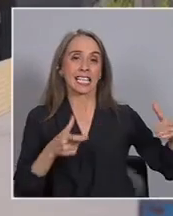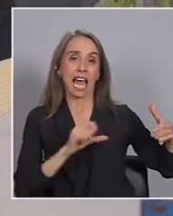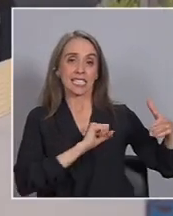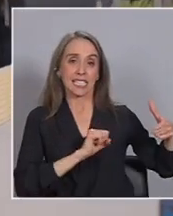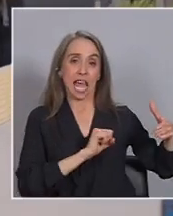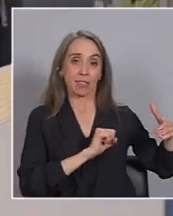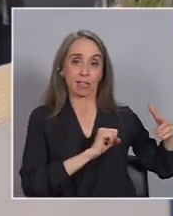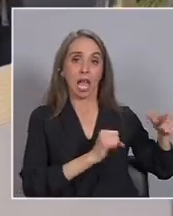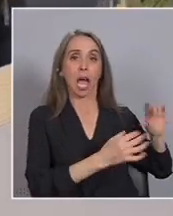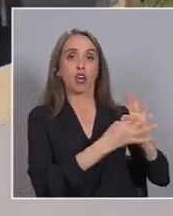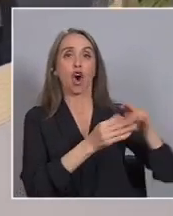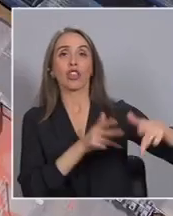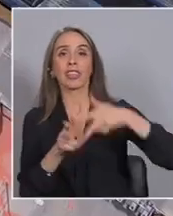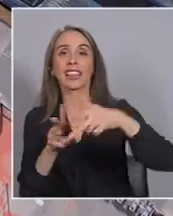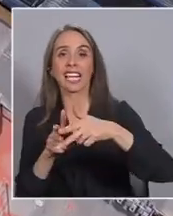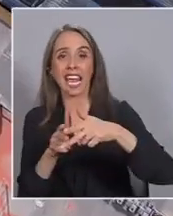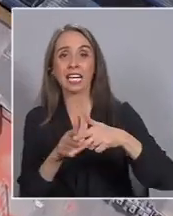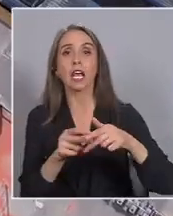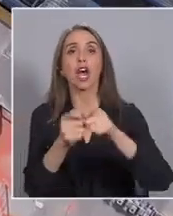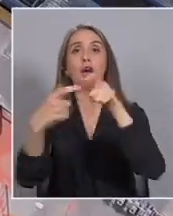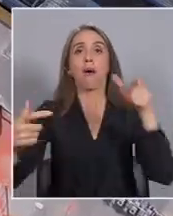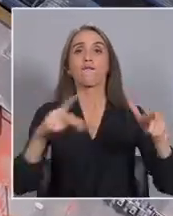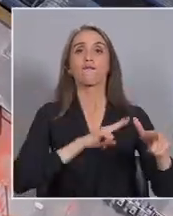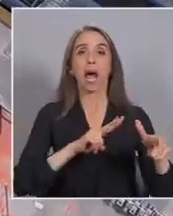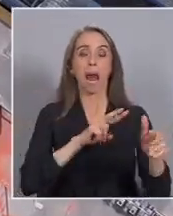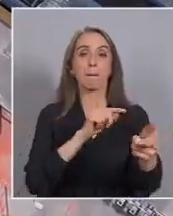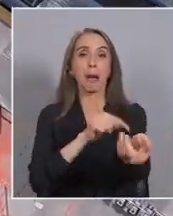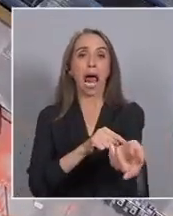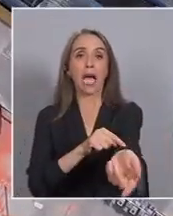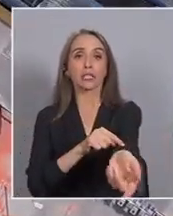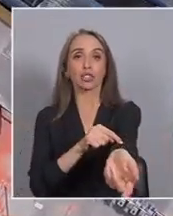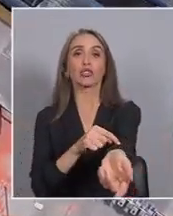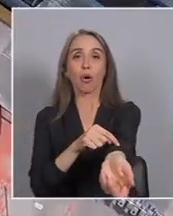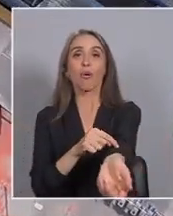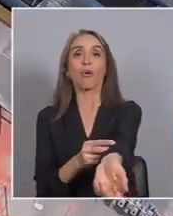el Gran Valparaíso y sus ciudades del interior. También,